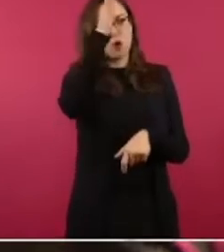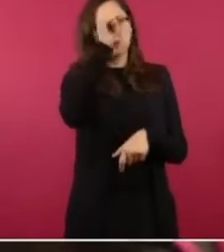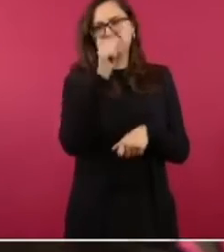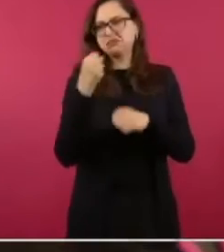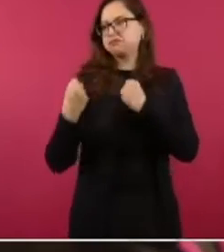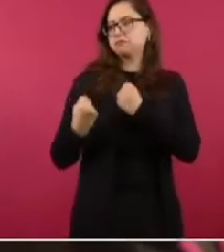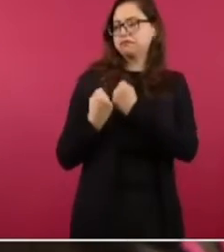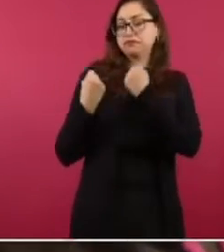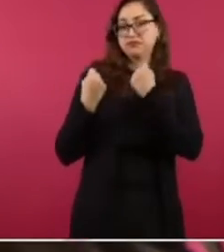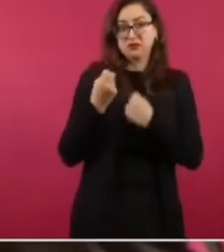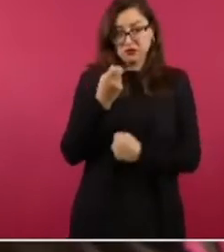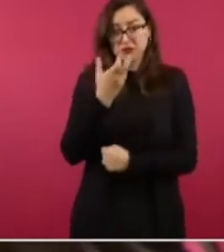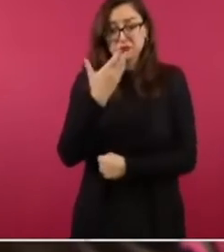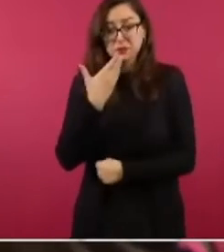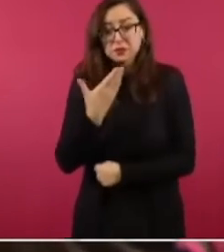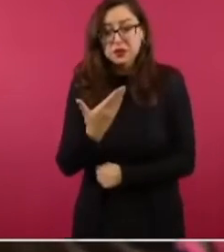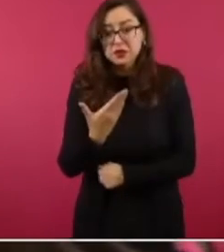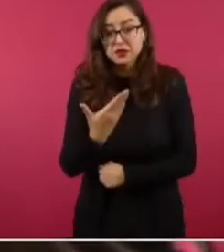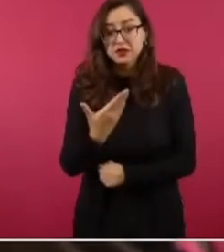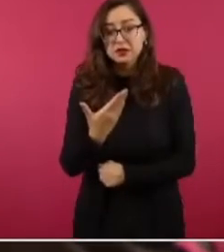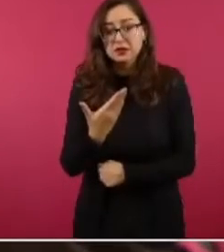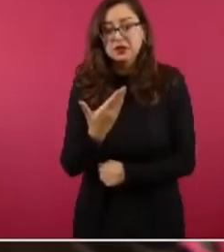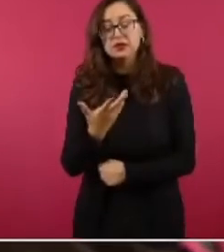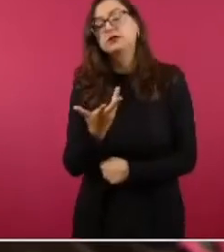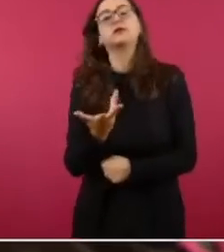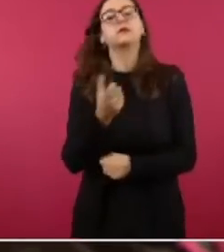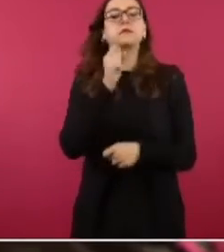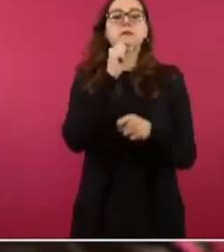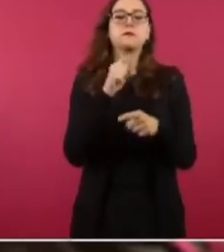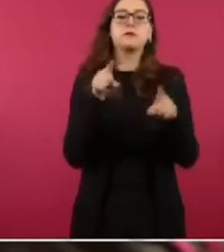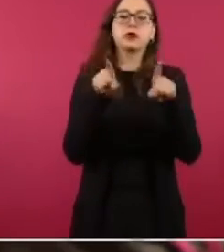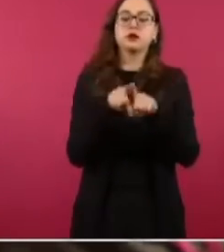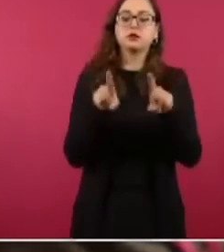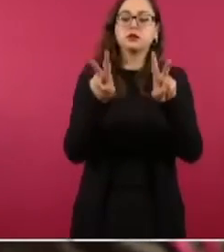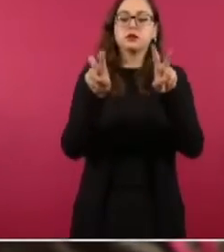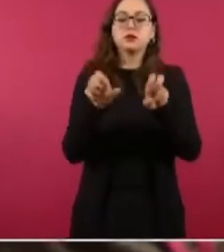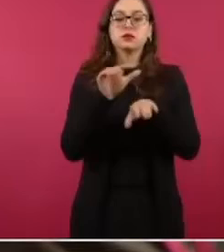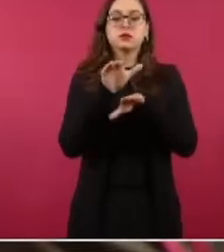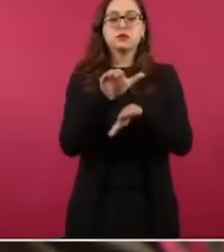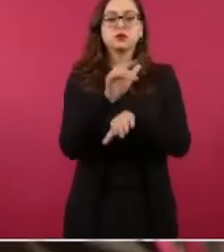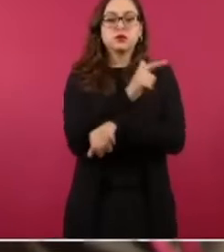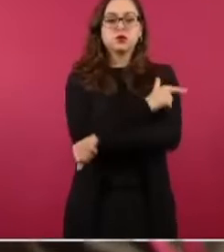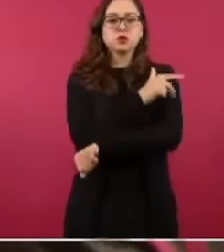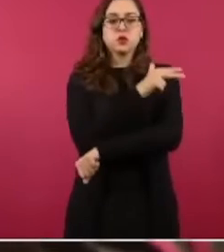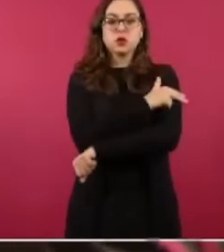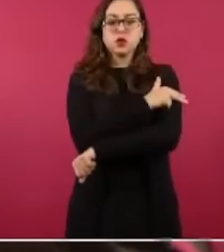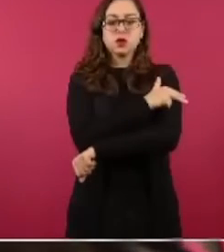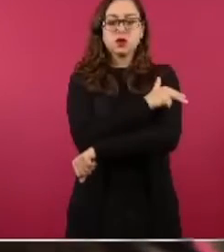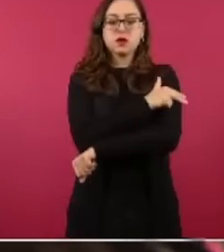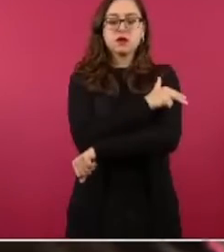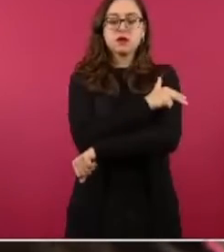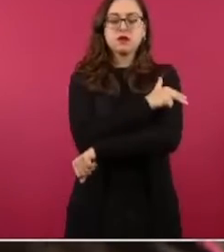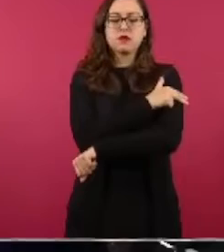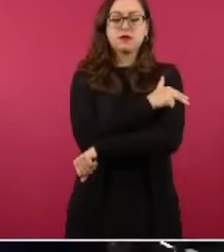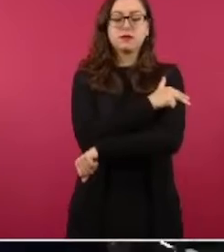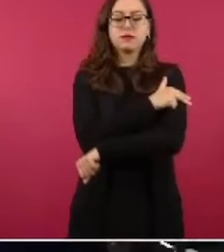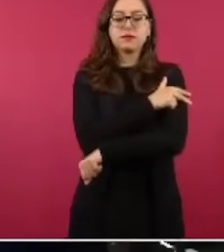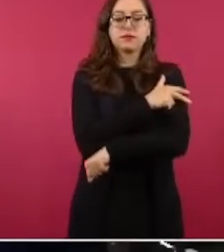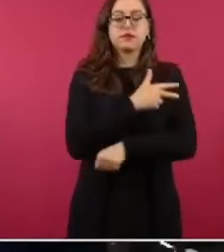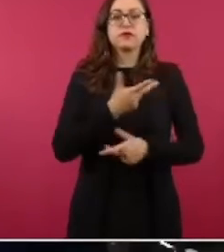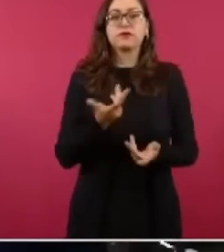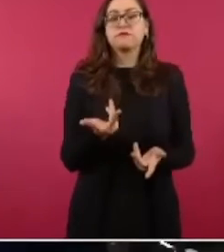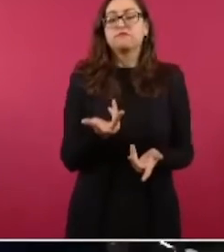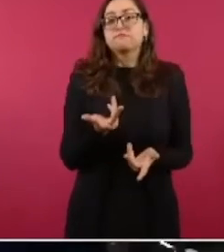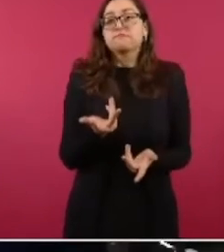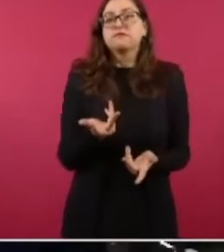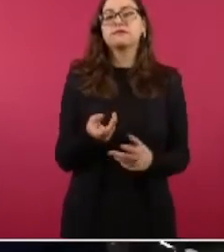Y sobre también este mismo tema de la Guardia Nacional, preguntarle si usted dijo ayer